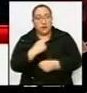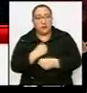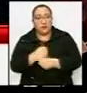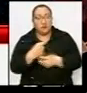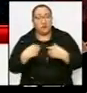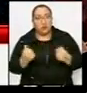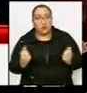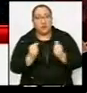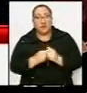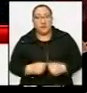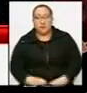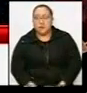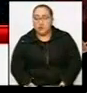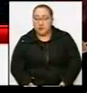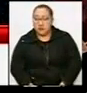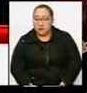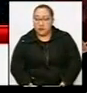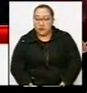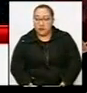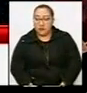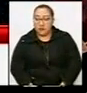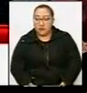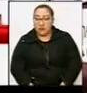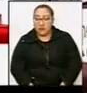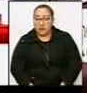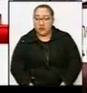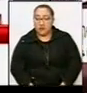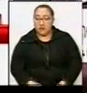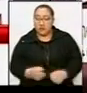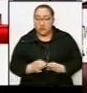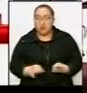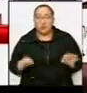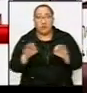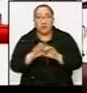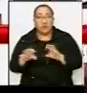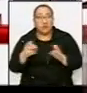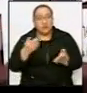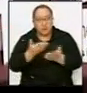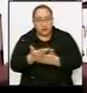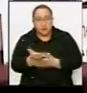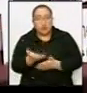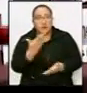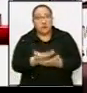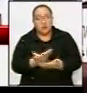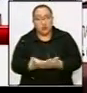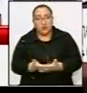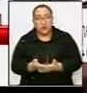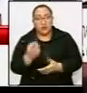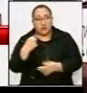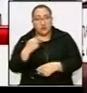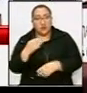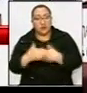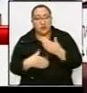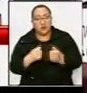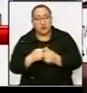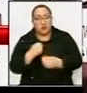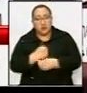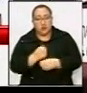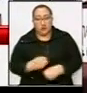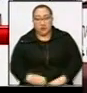que lo acompañan. Es importante también hacer llegar propuestas para ir caminando en estos